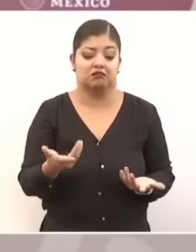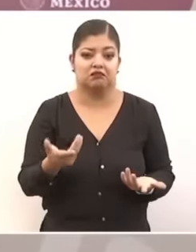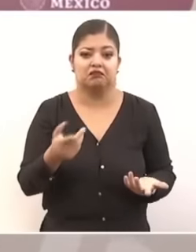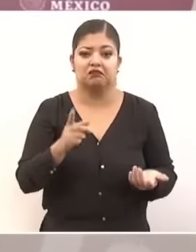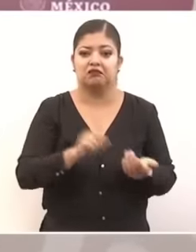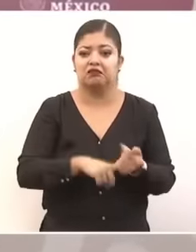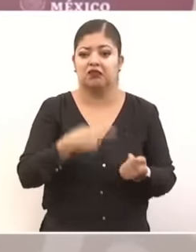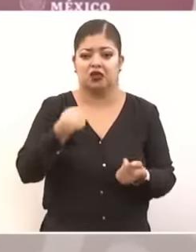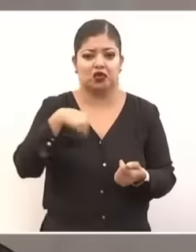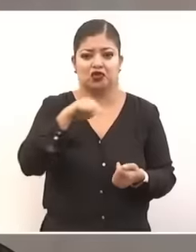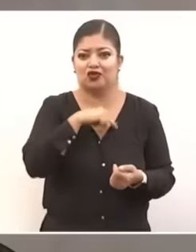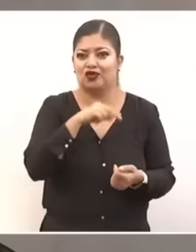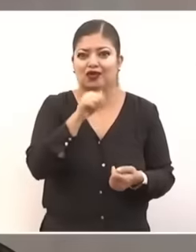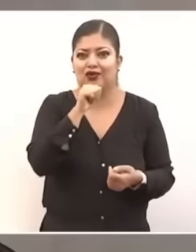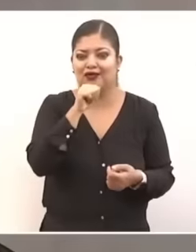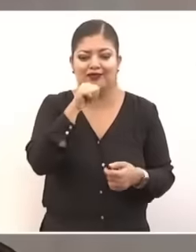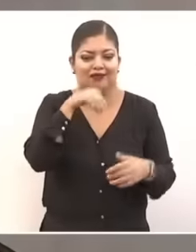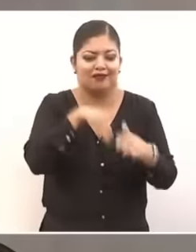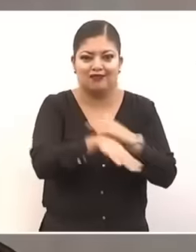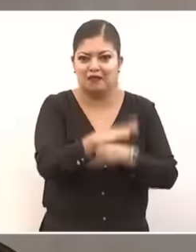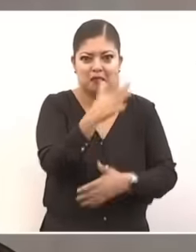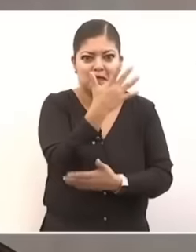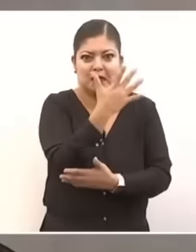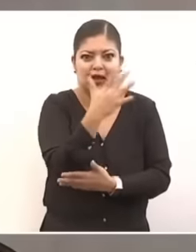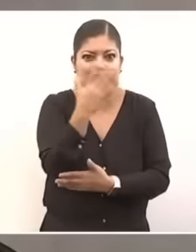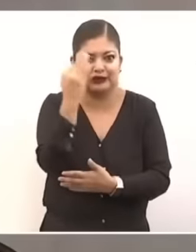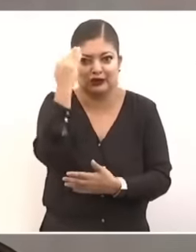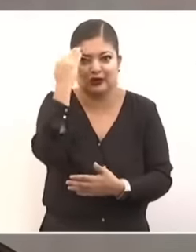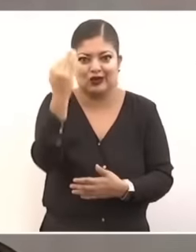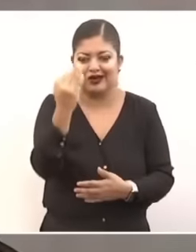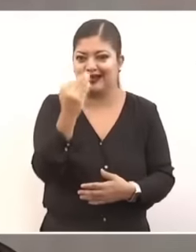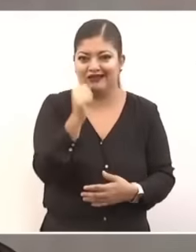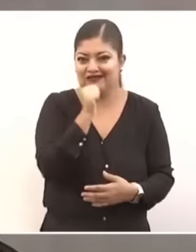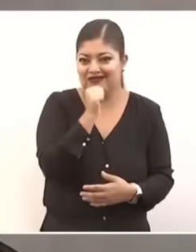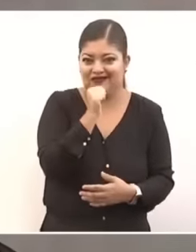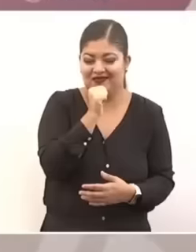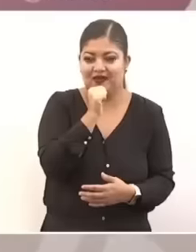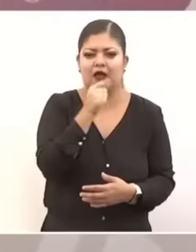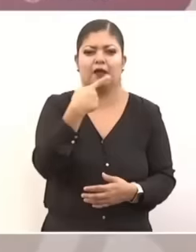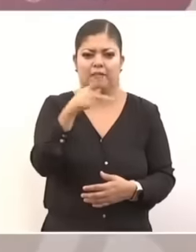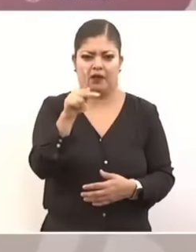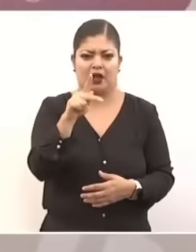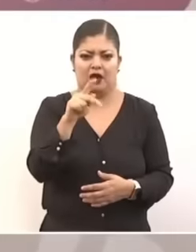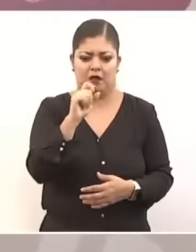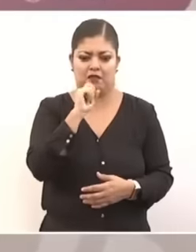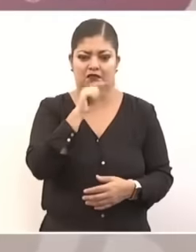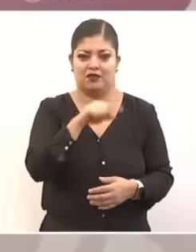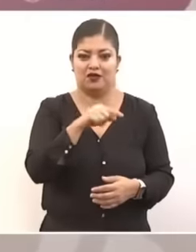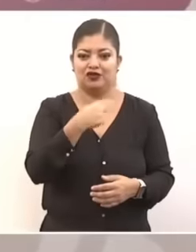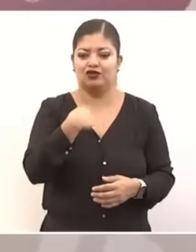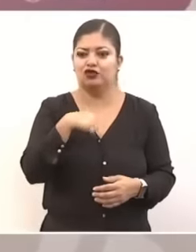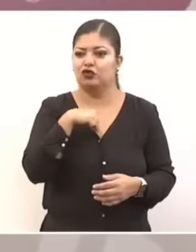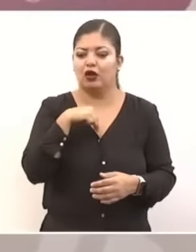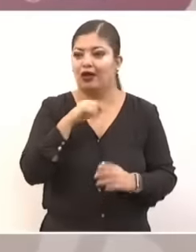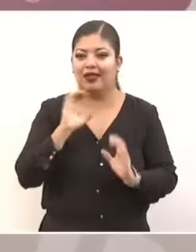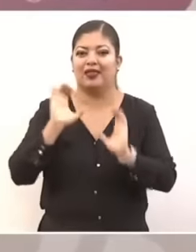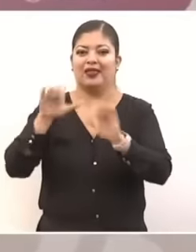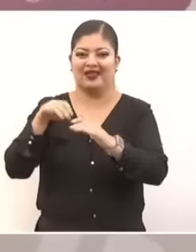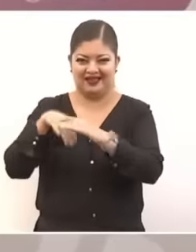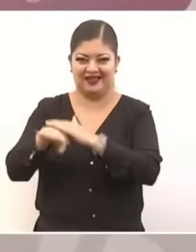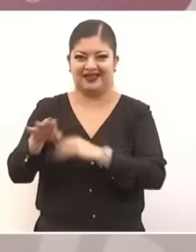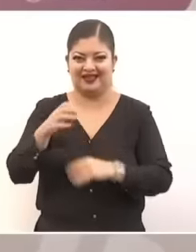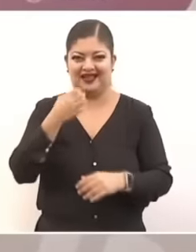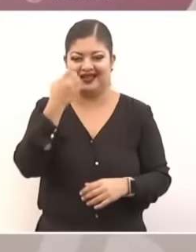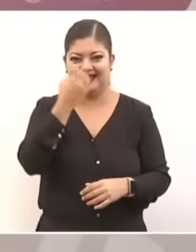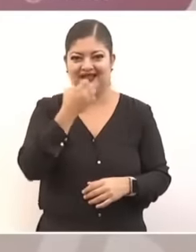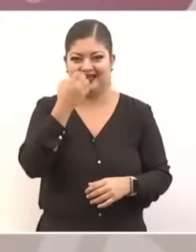al kinder, al preescolar, no había, sino entramos directo a la primaria. ¿Sí? Así